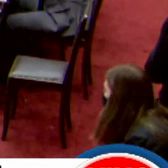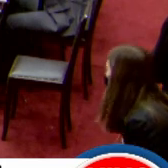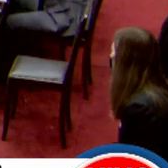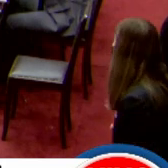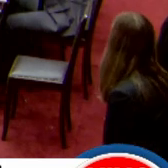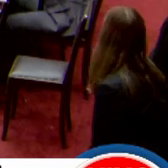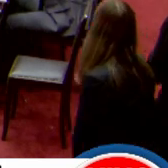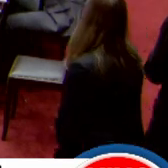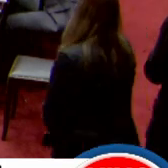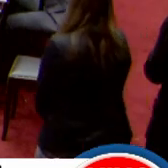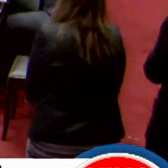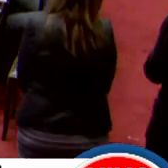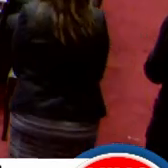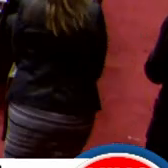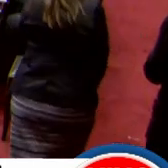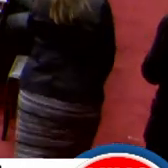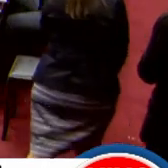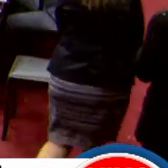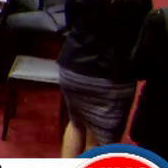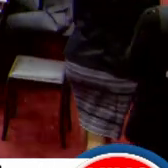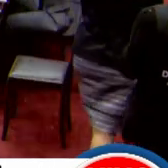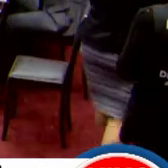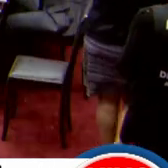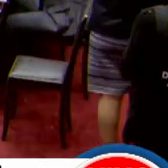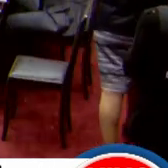tirar señor presidente